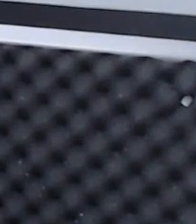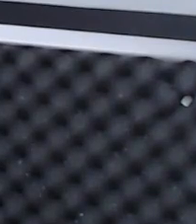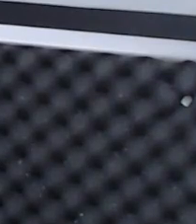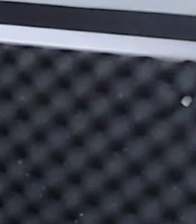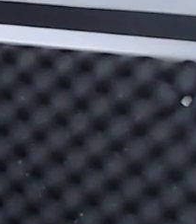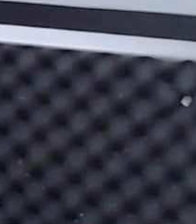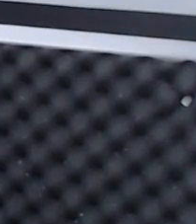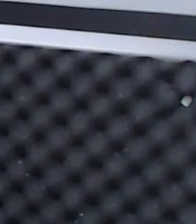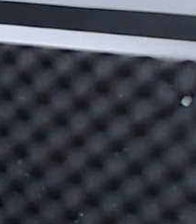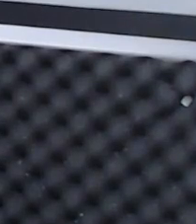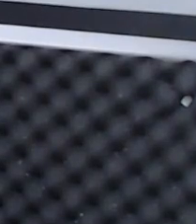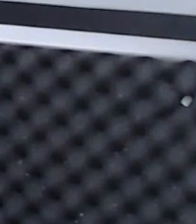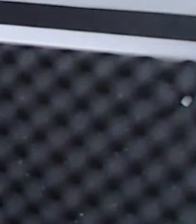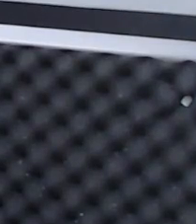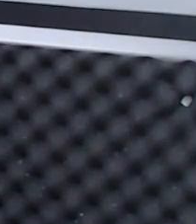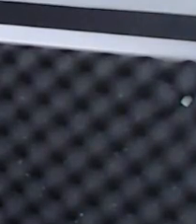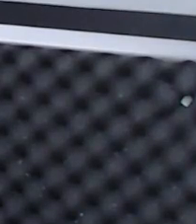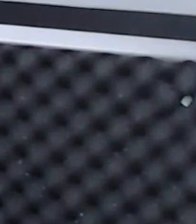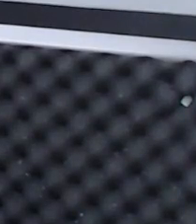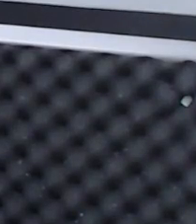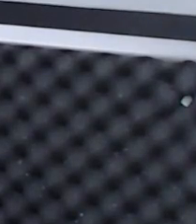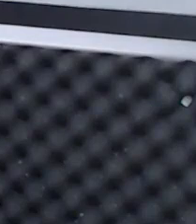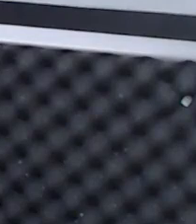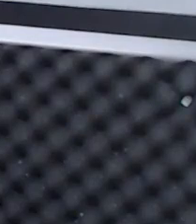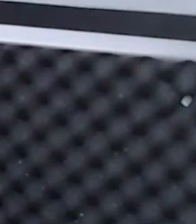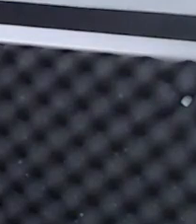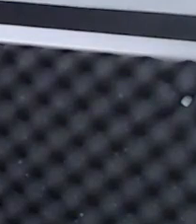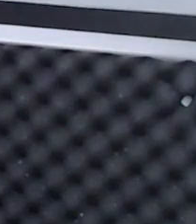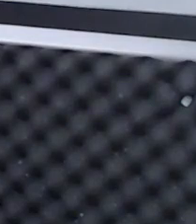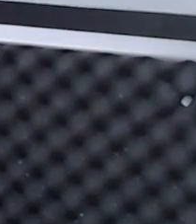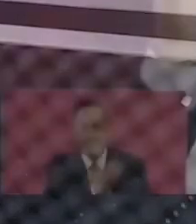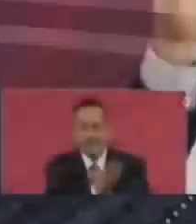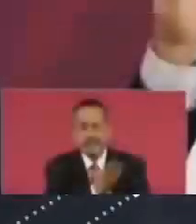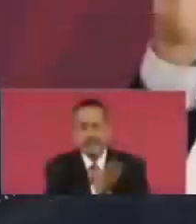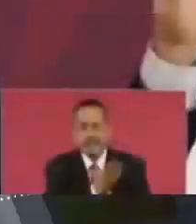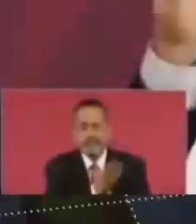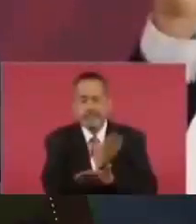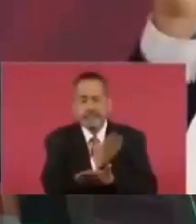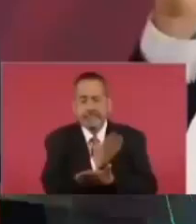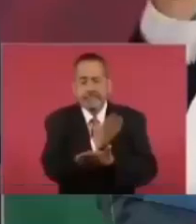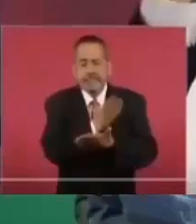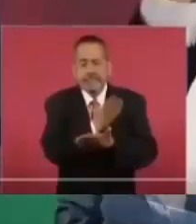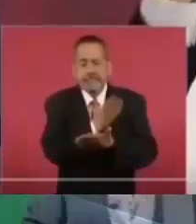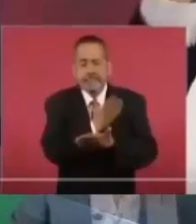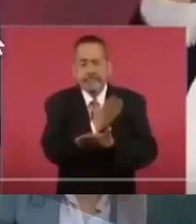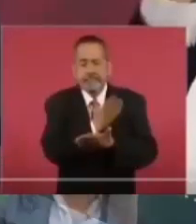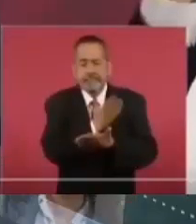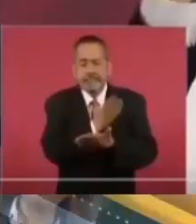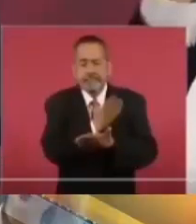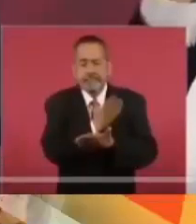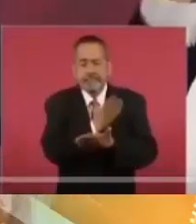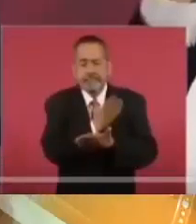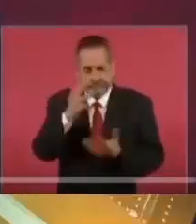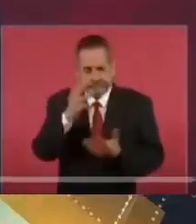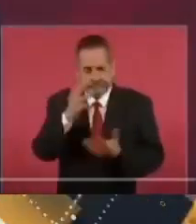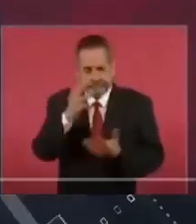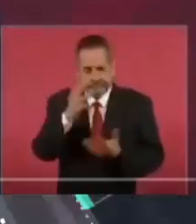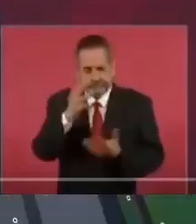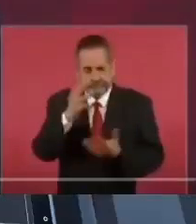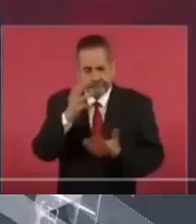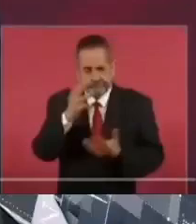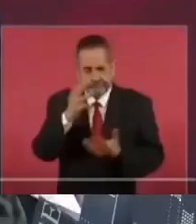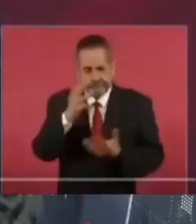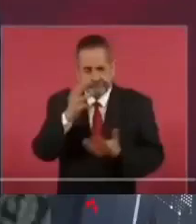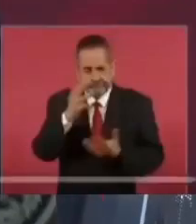que todo a nivel general, el Poder Judicial de la Federación es algo que el pueblo de México pide, se reestructure de